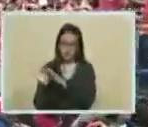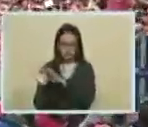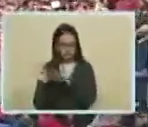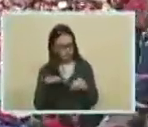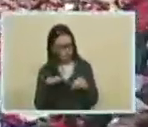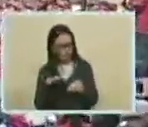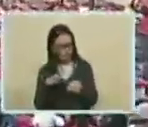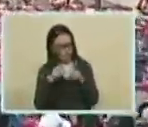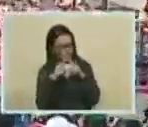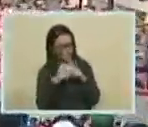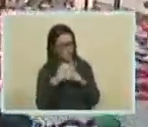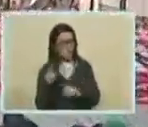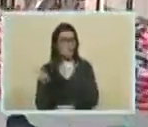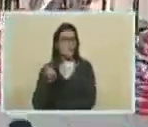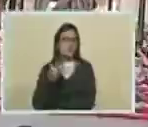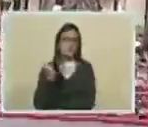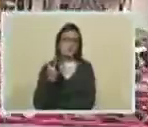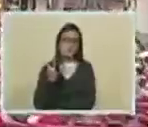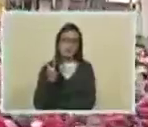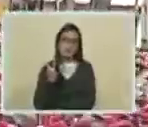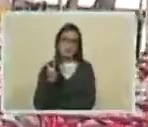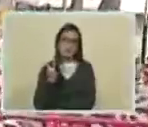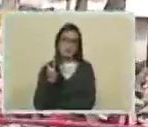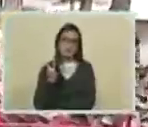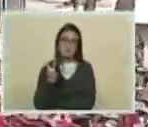Somos la esperanza de un mundo mejor.